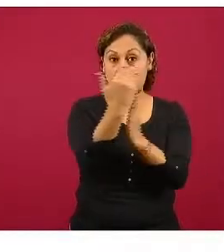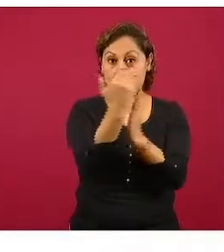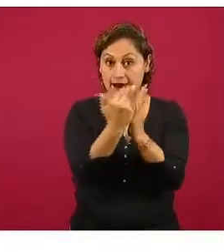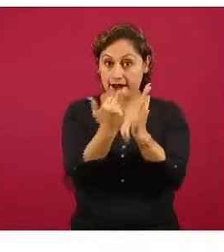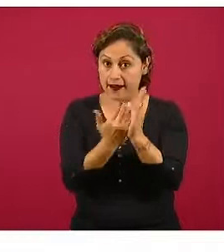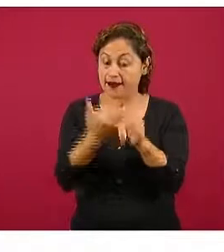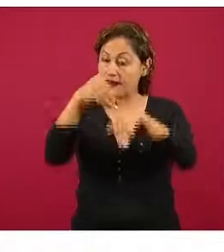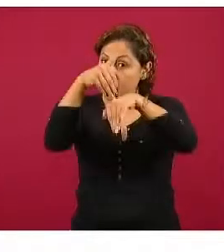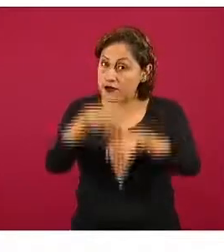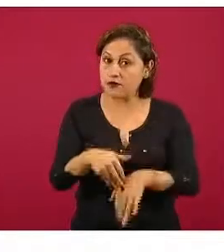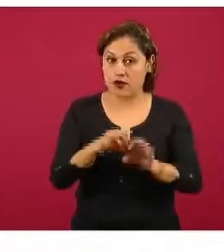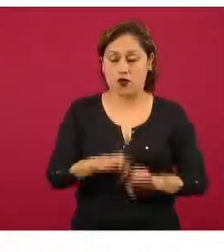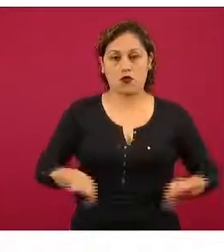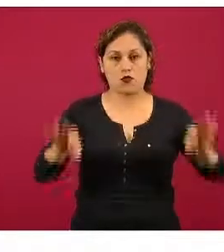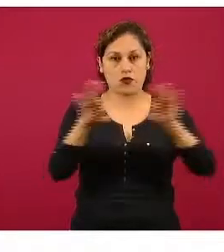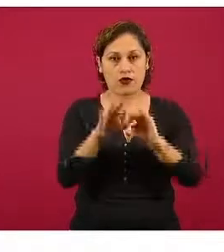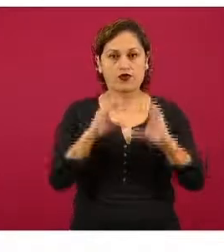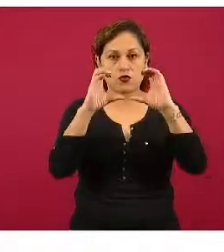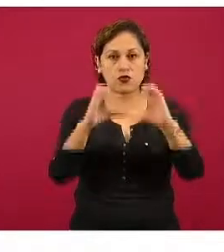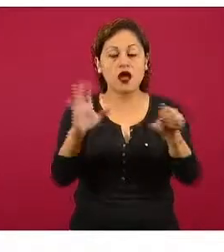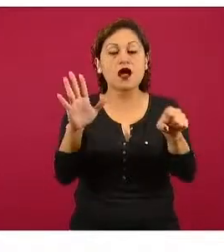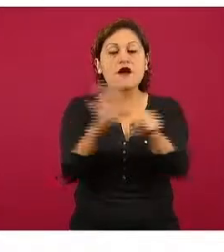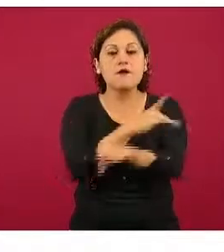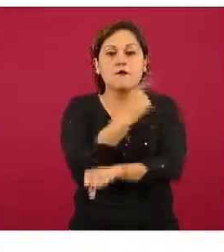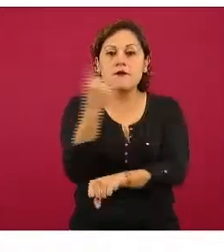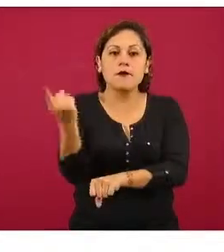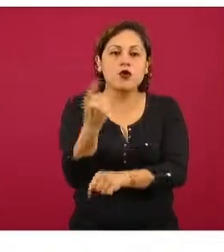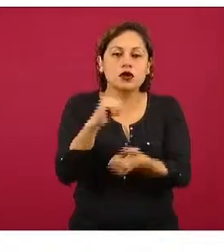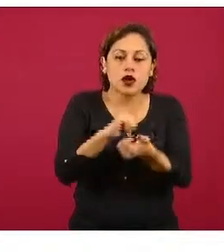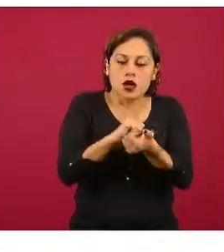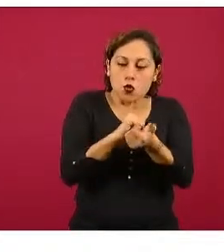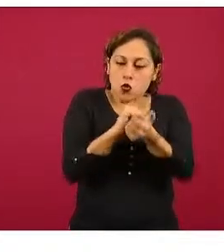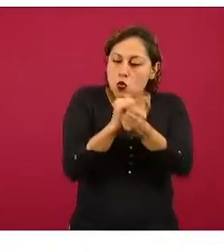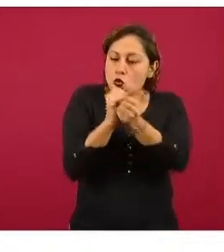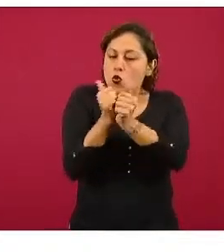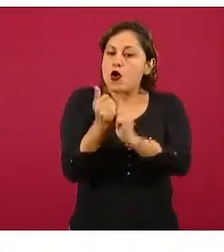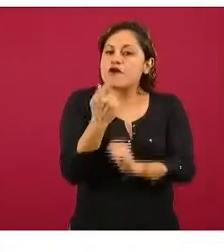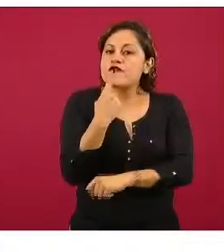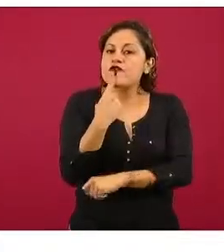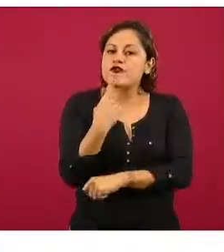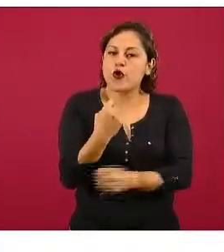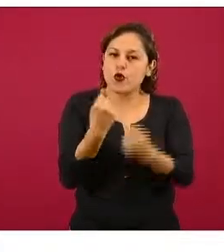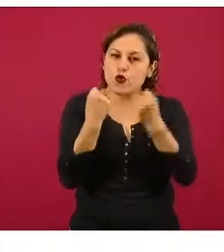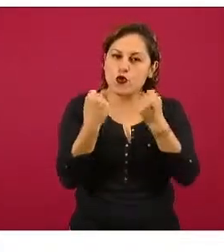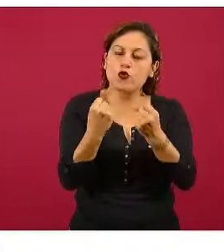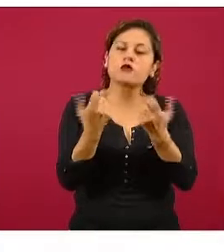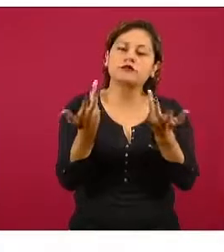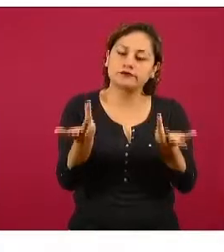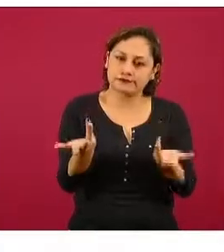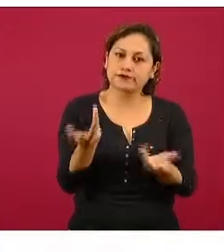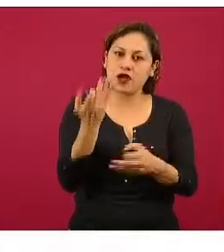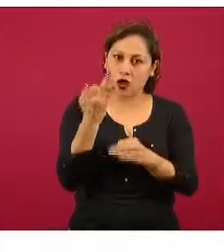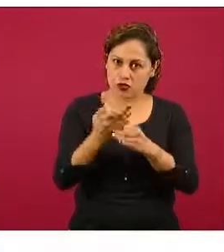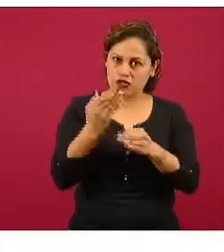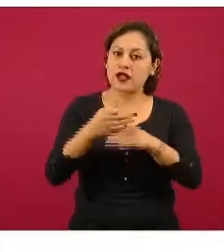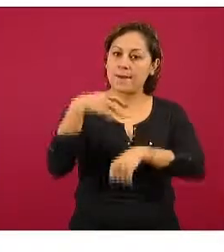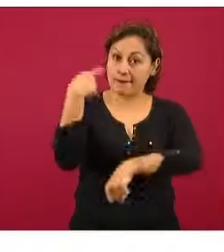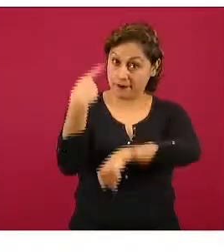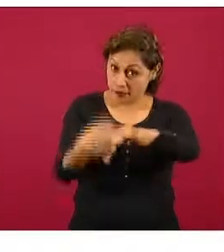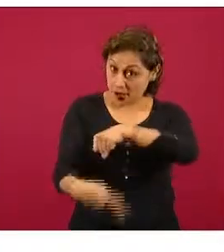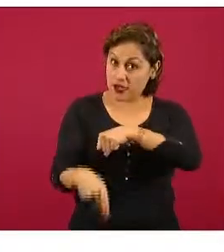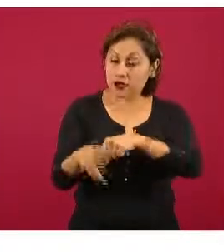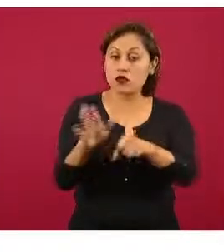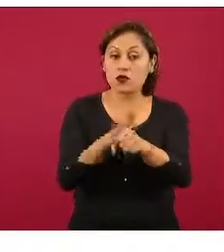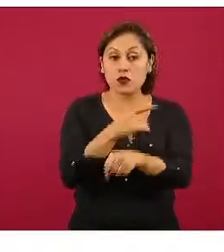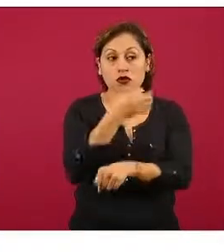hay un alto riesgo, ¿no?, de pasar a semáforo rojo, y por ende pues debemos